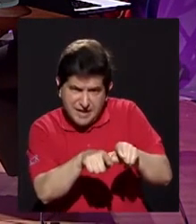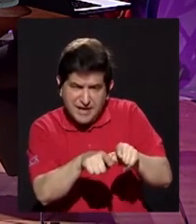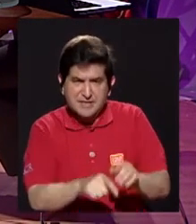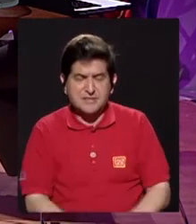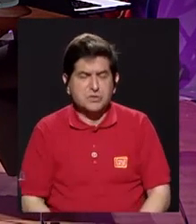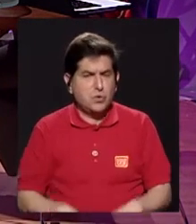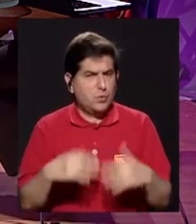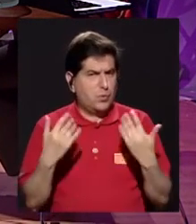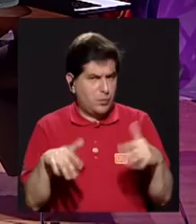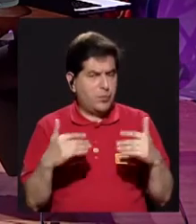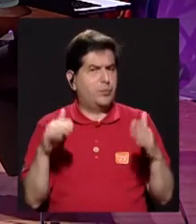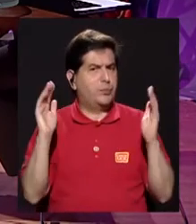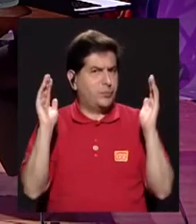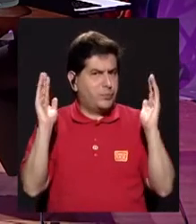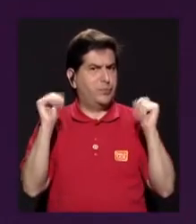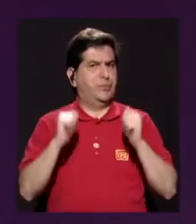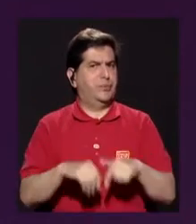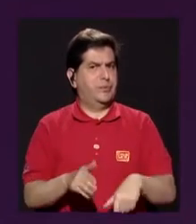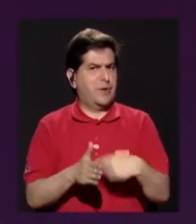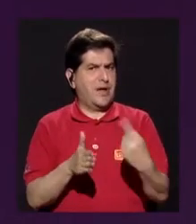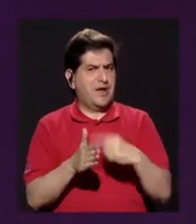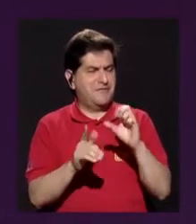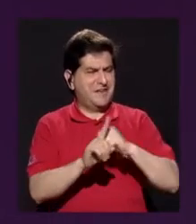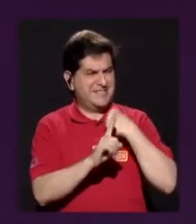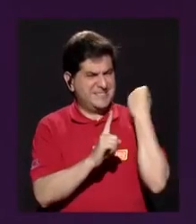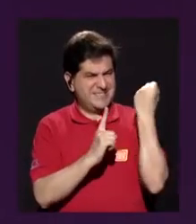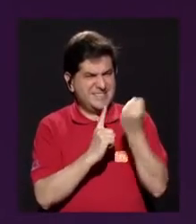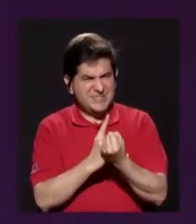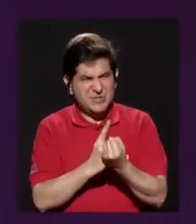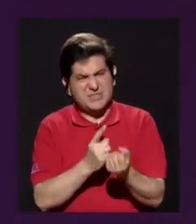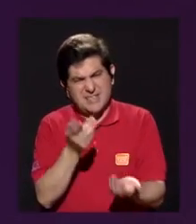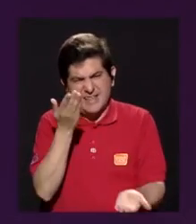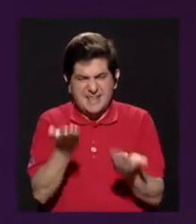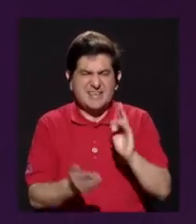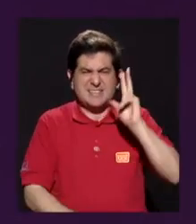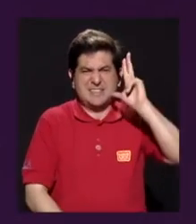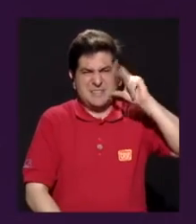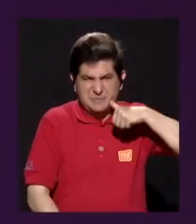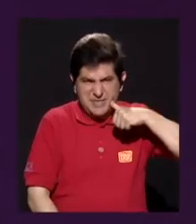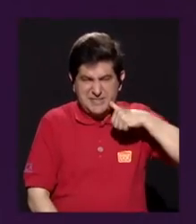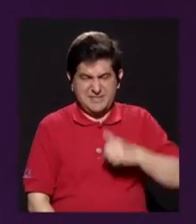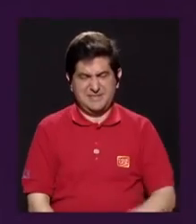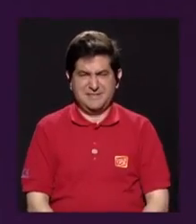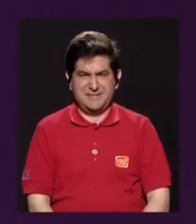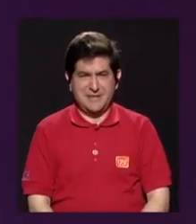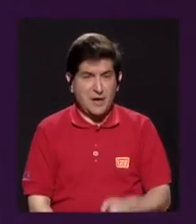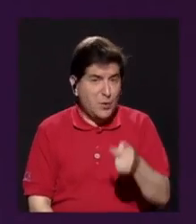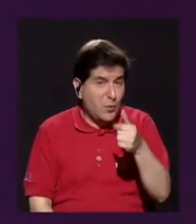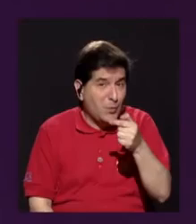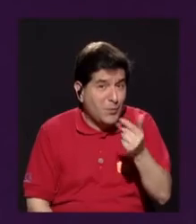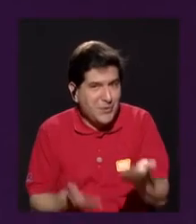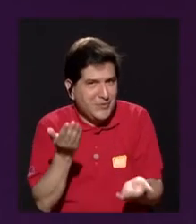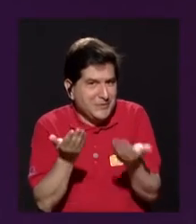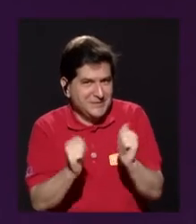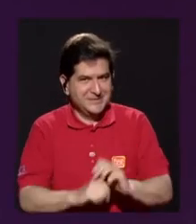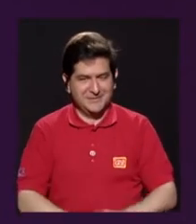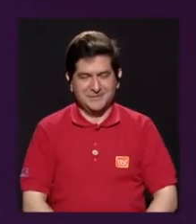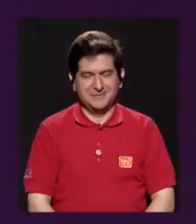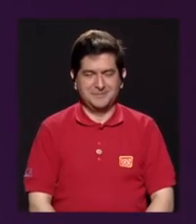son grandes, ¿verdad? Principalmente a veces en sociedades un poquito hasta machistas como las... Como las nuestras, pues no basta.